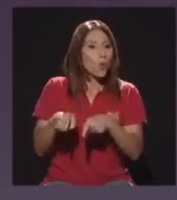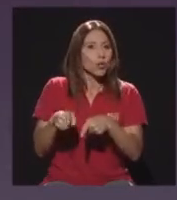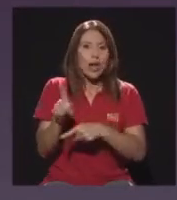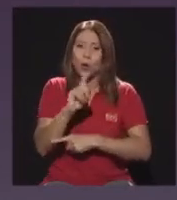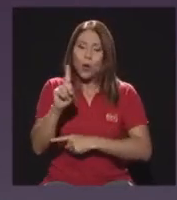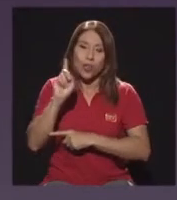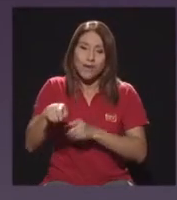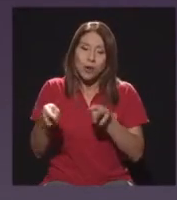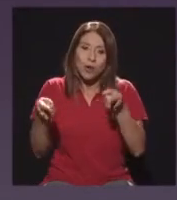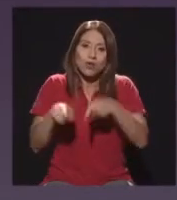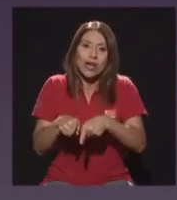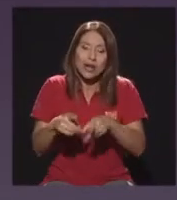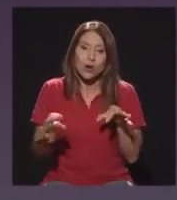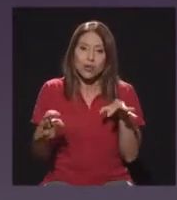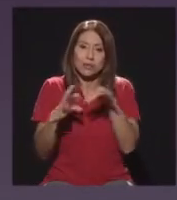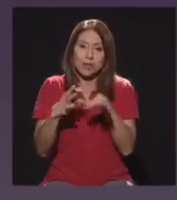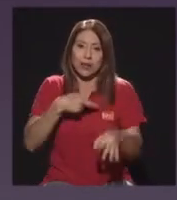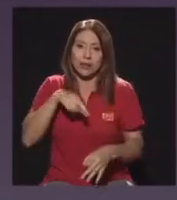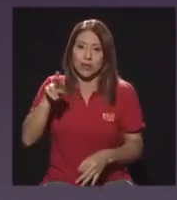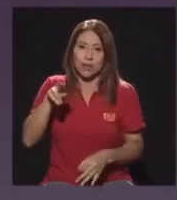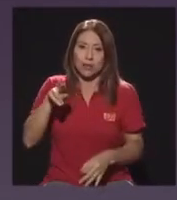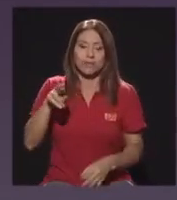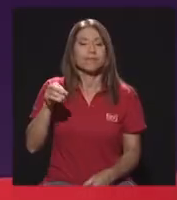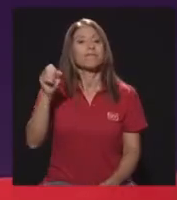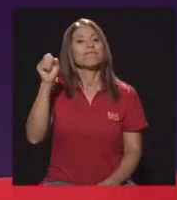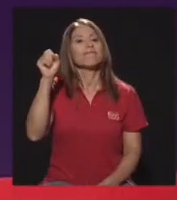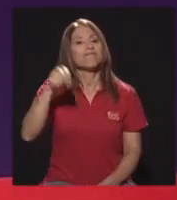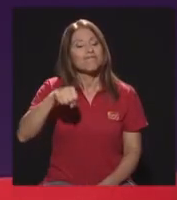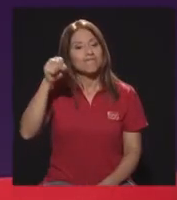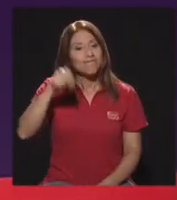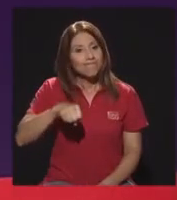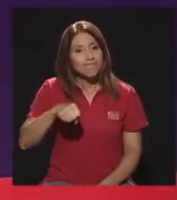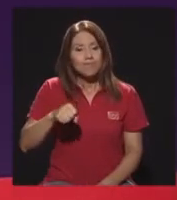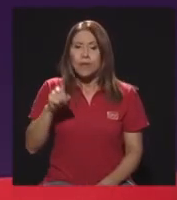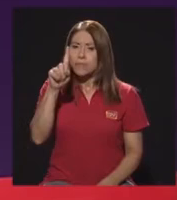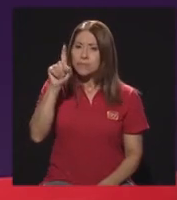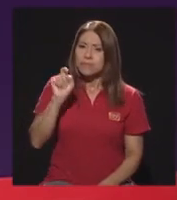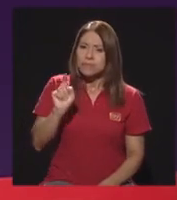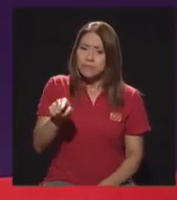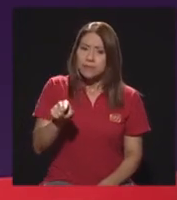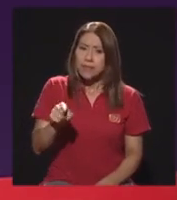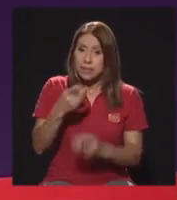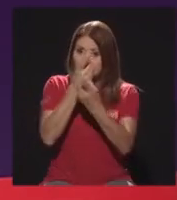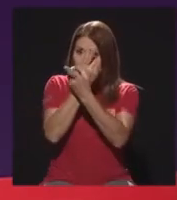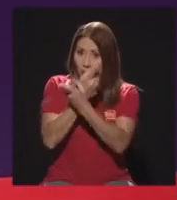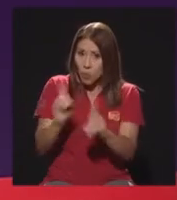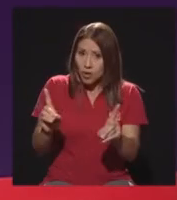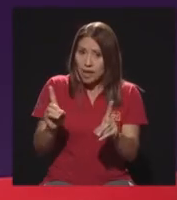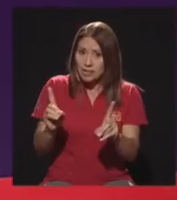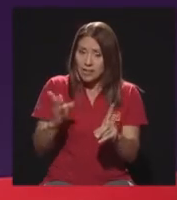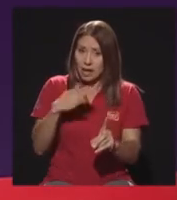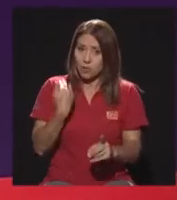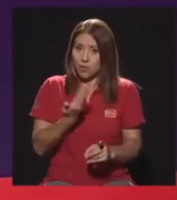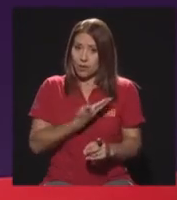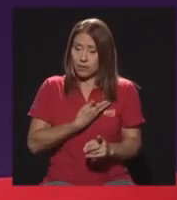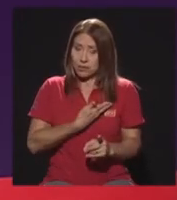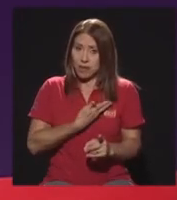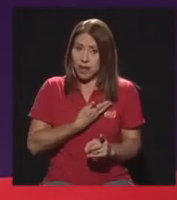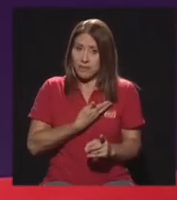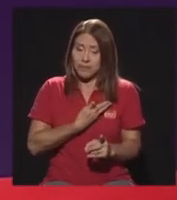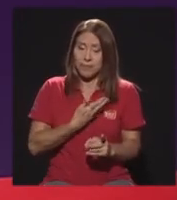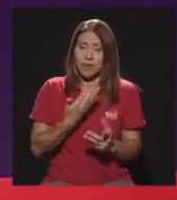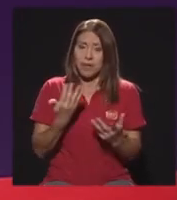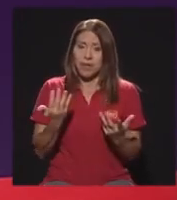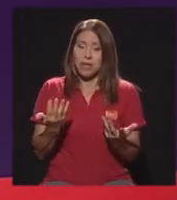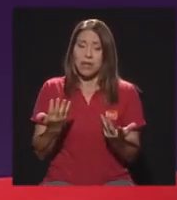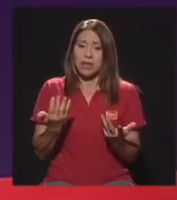con respecto a la religión por supuesto se fortalece democracia nuestra y los